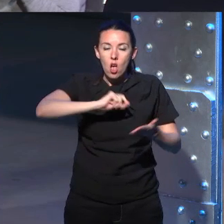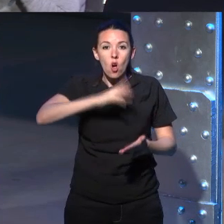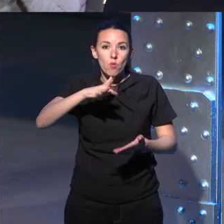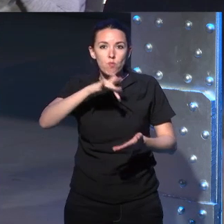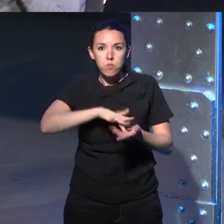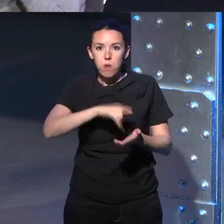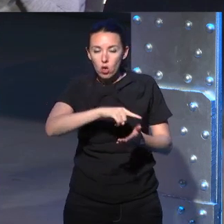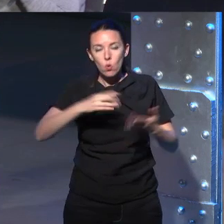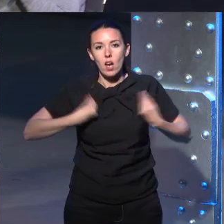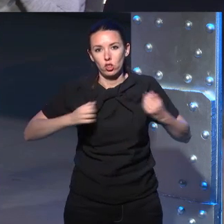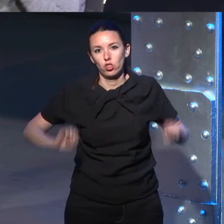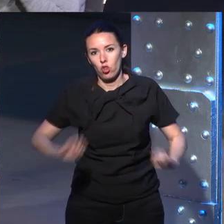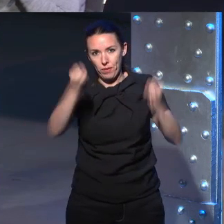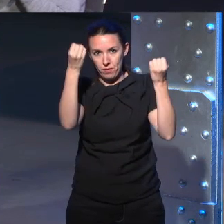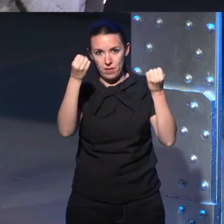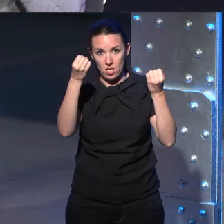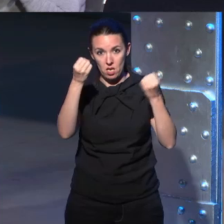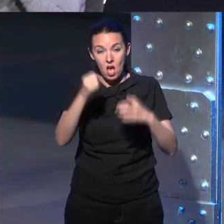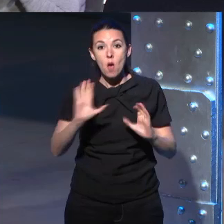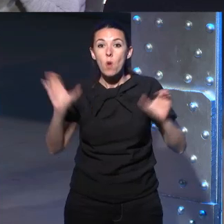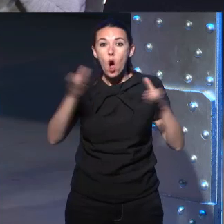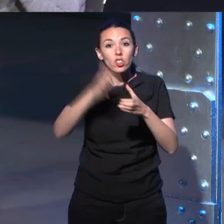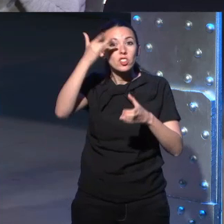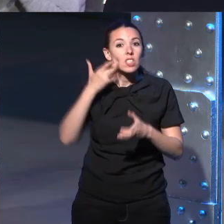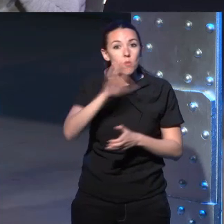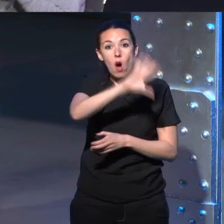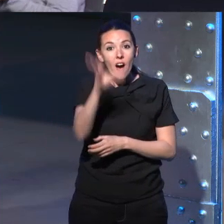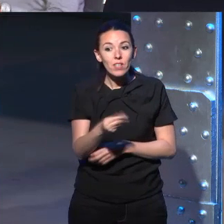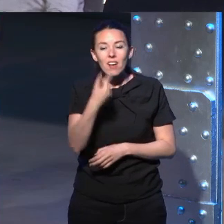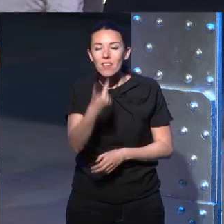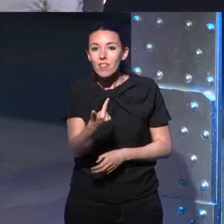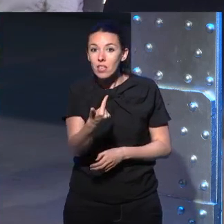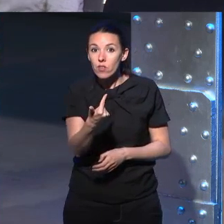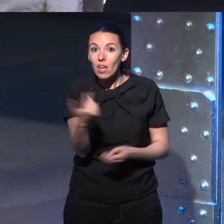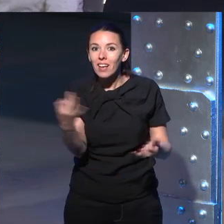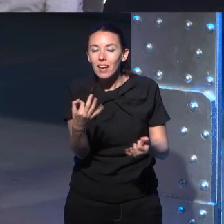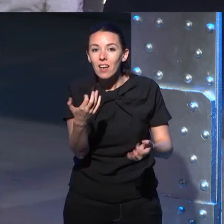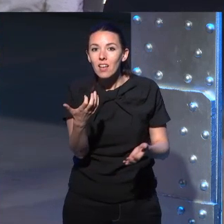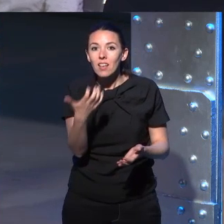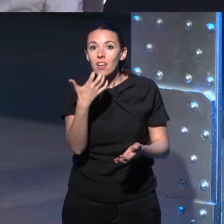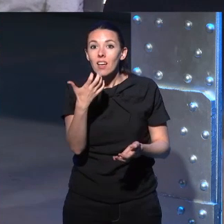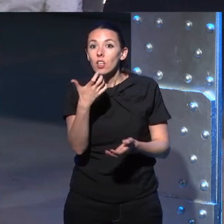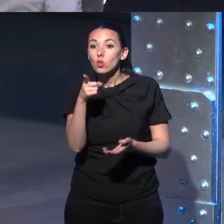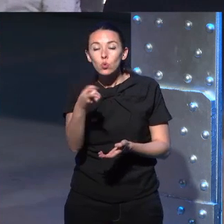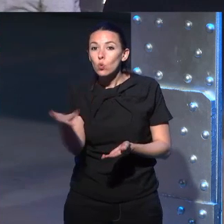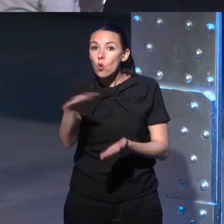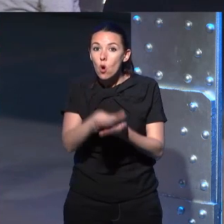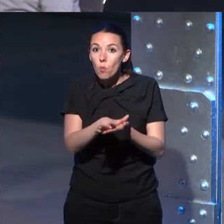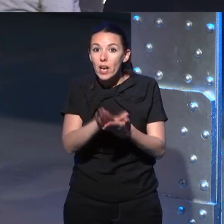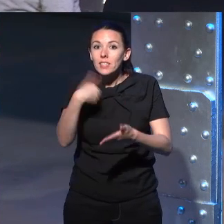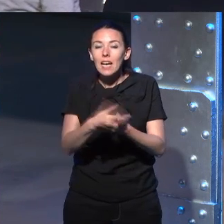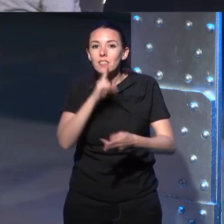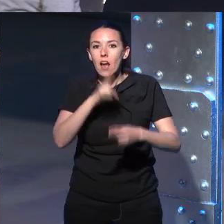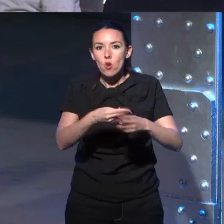sobrevivir. En una tribu africana, los bantú dicen que tú no te mueres hasta que se deje de pronunciar tu nombre. Mientras